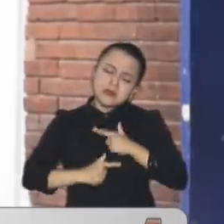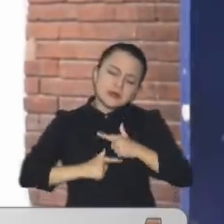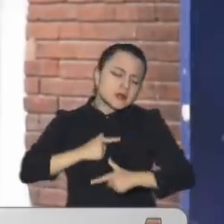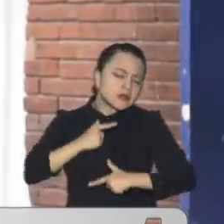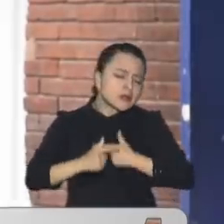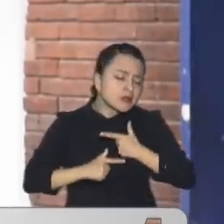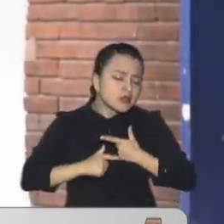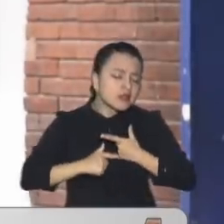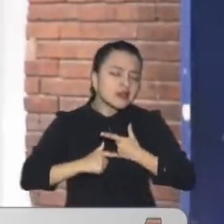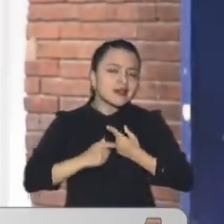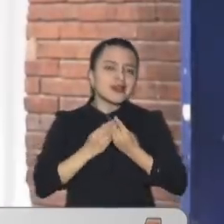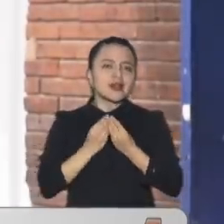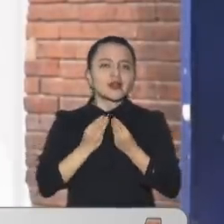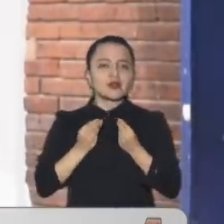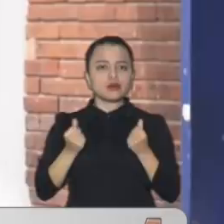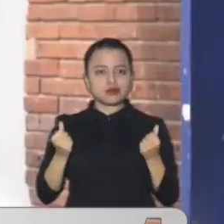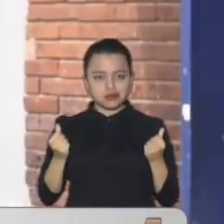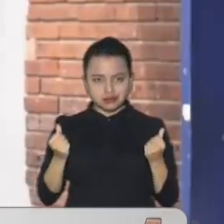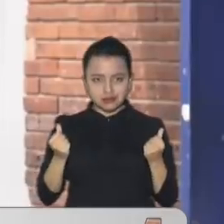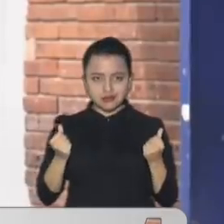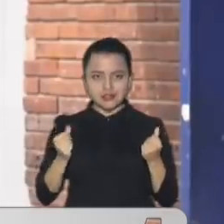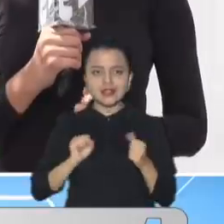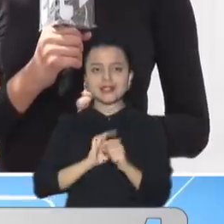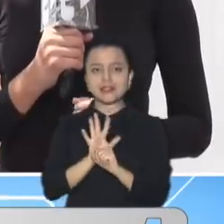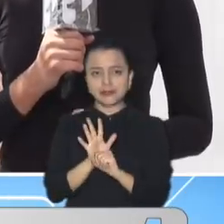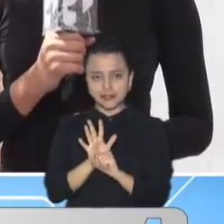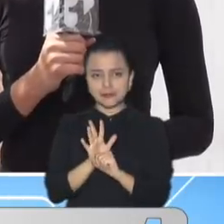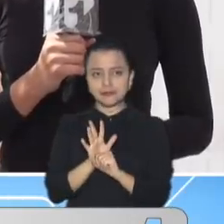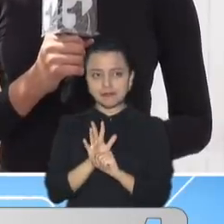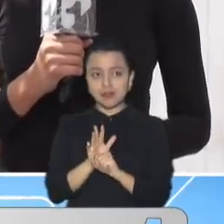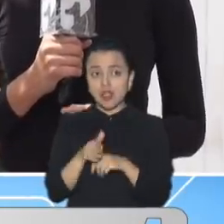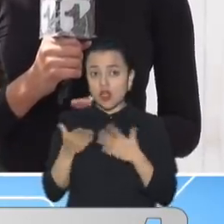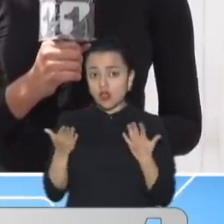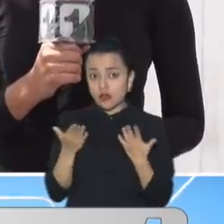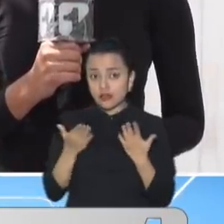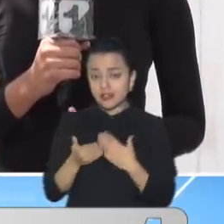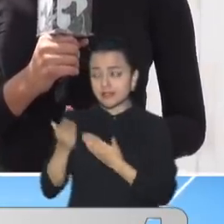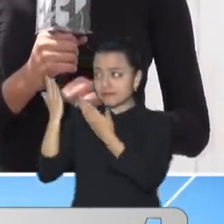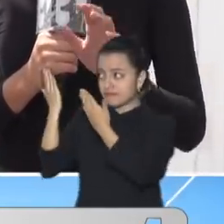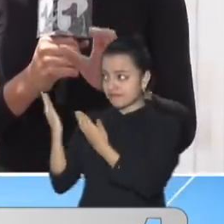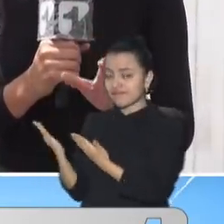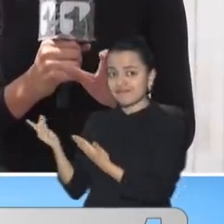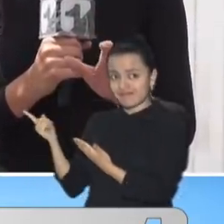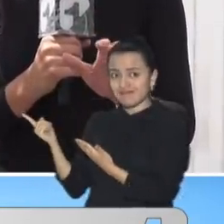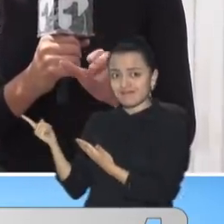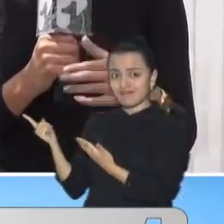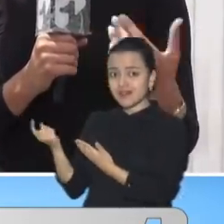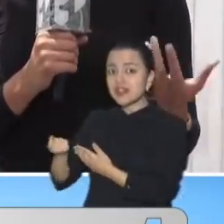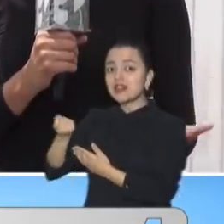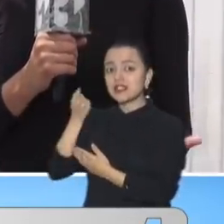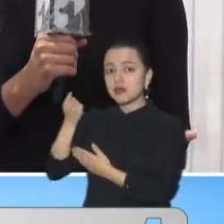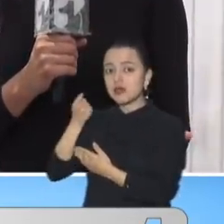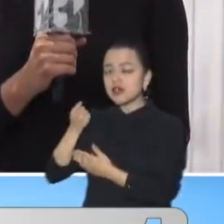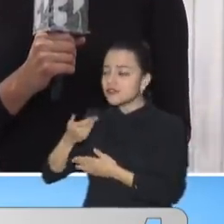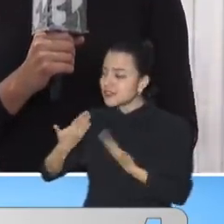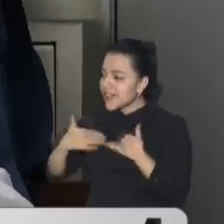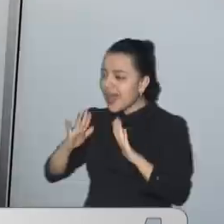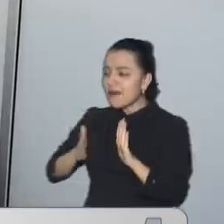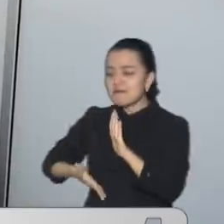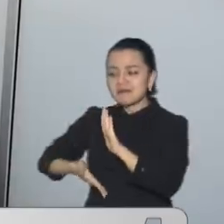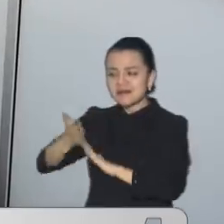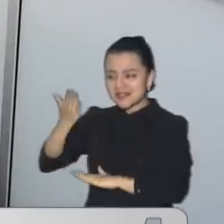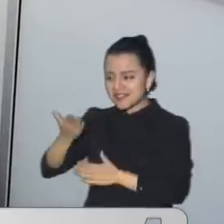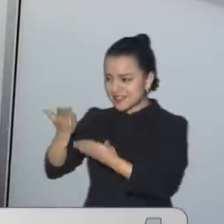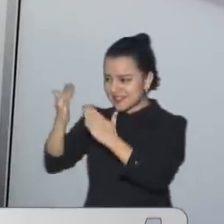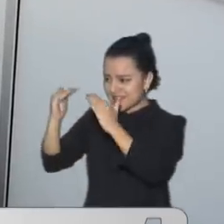al coronavirus en una unidad de cuidados intensivos de este hospital, el Santa Clara. Hace pocas horas fue dada de alta y volvió